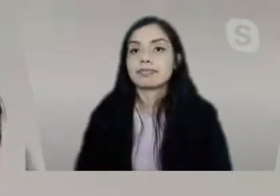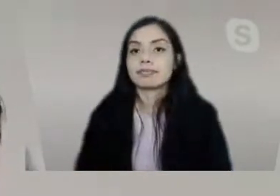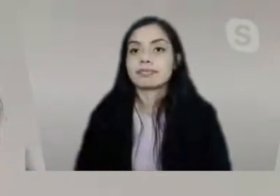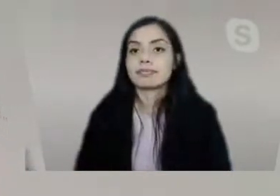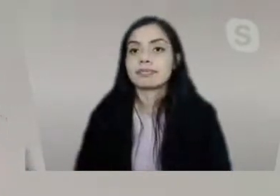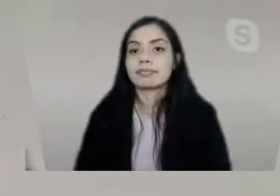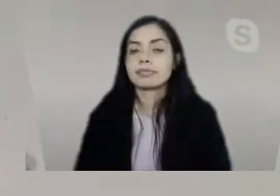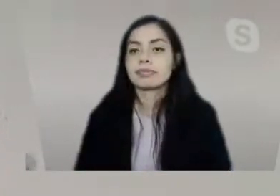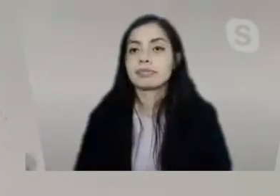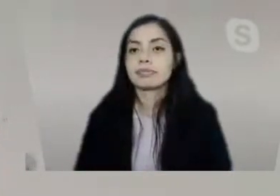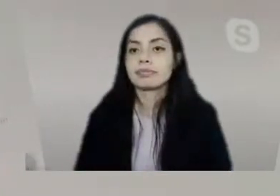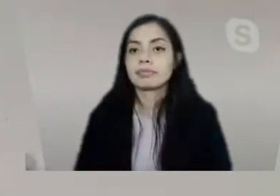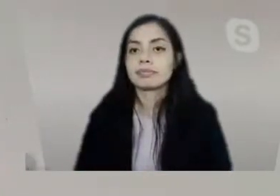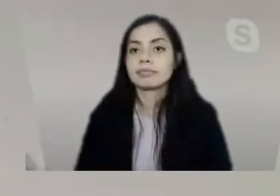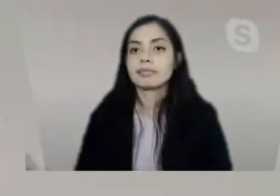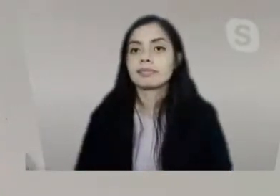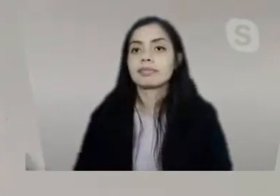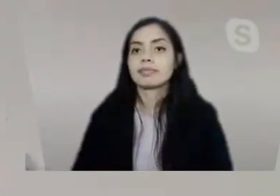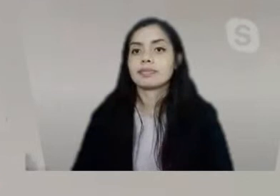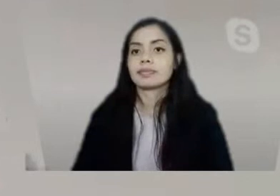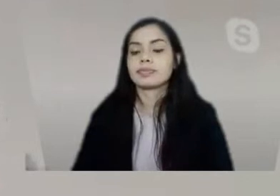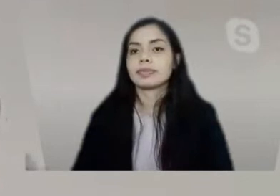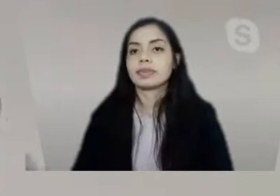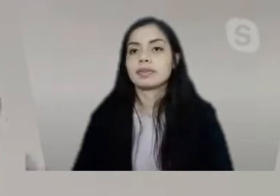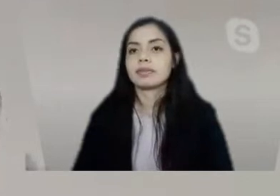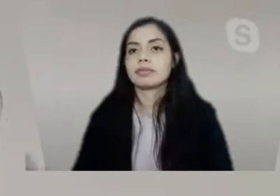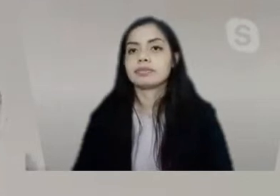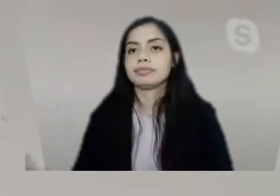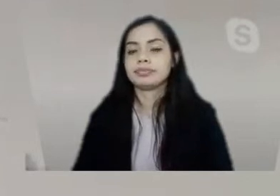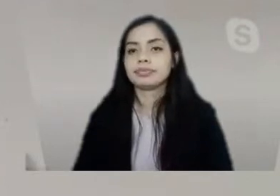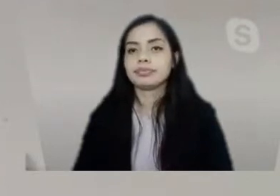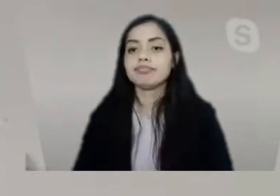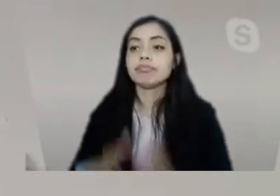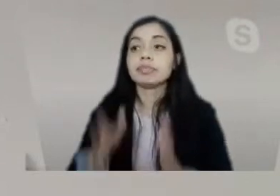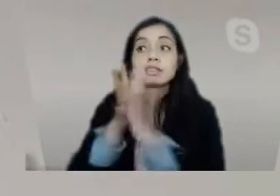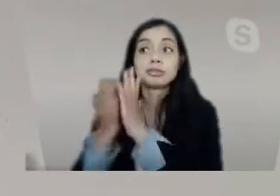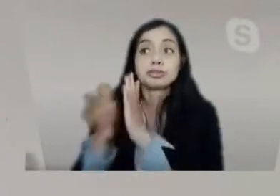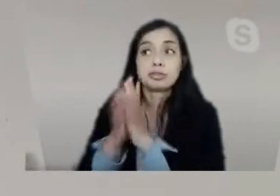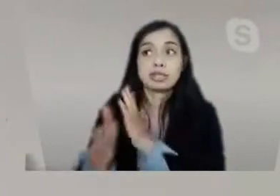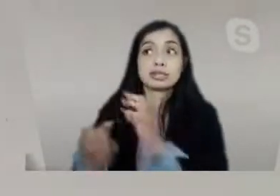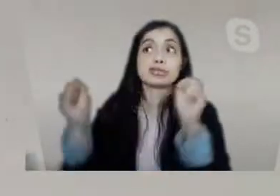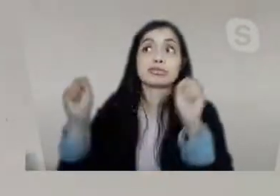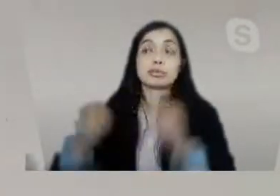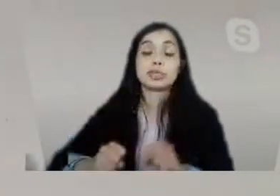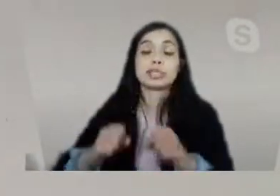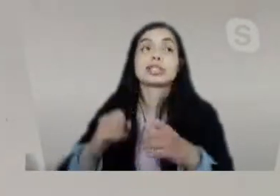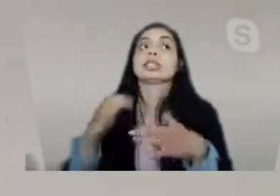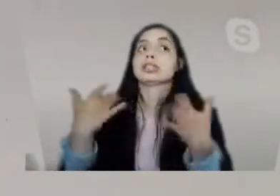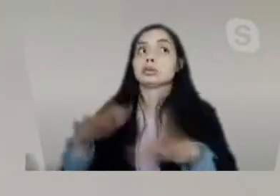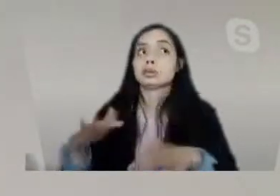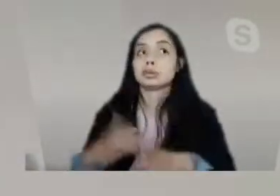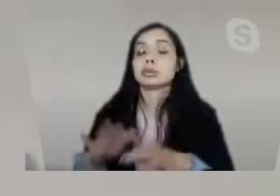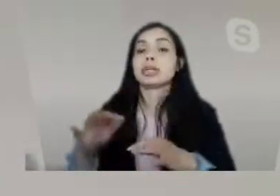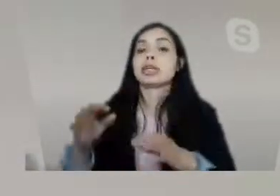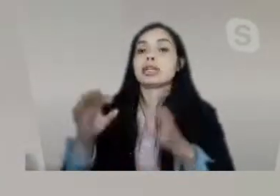gran información, podemos tener una competitividad a nivel internacional.